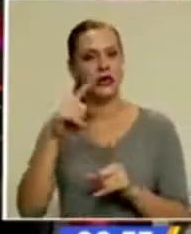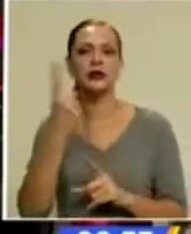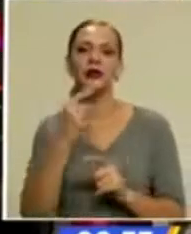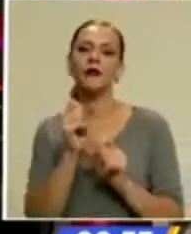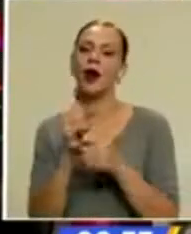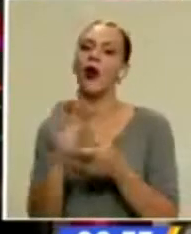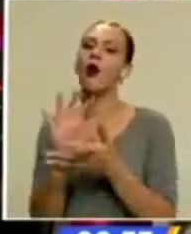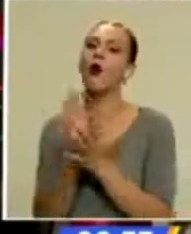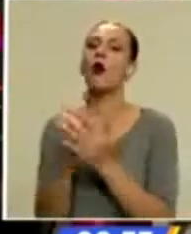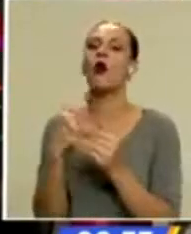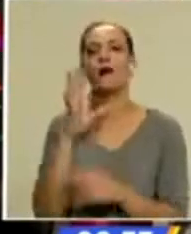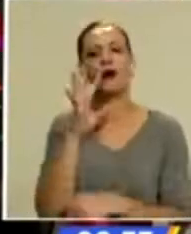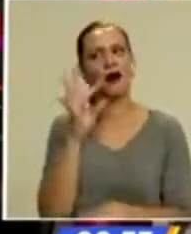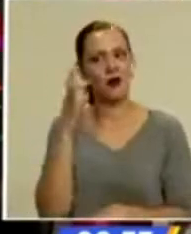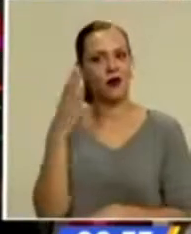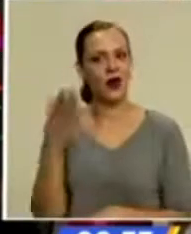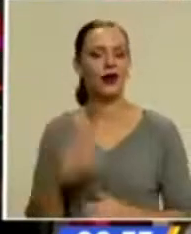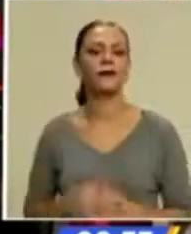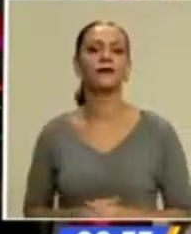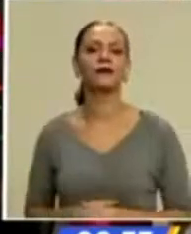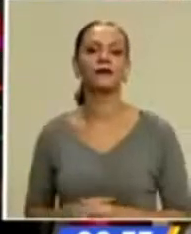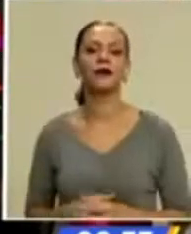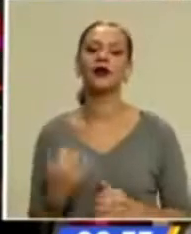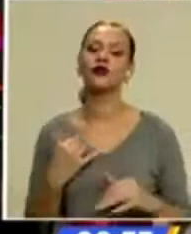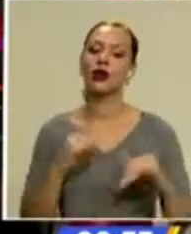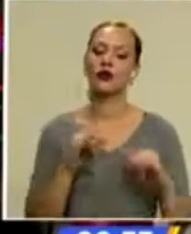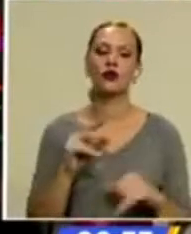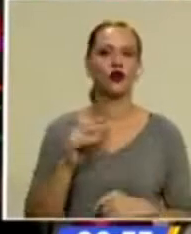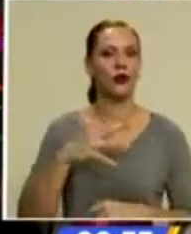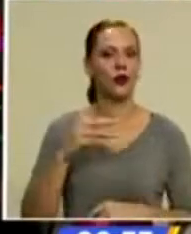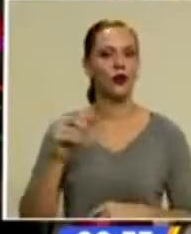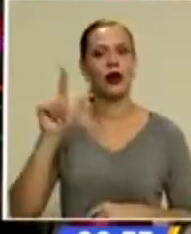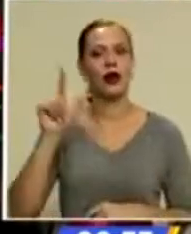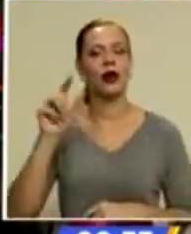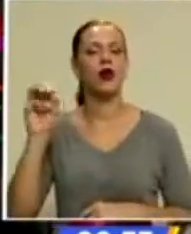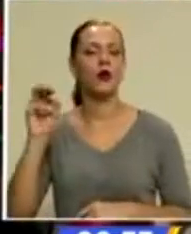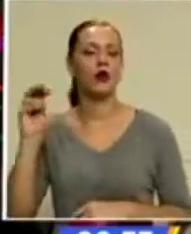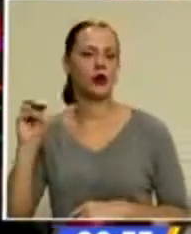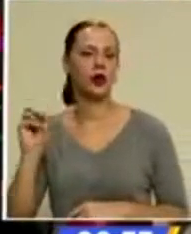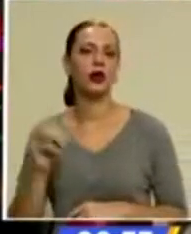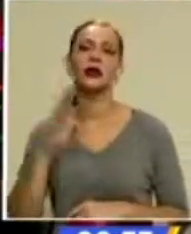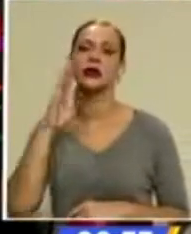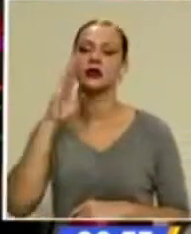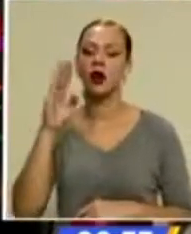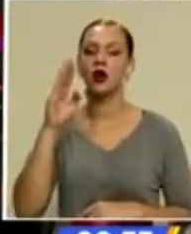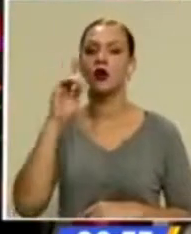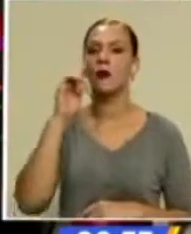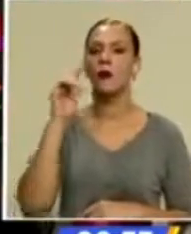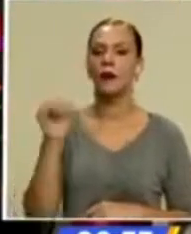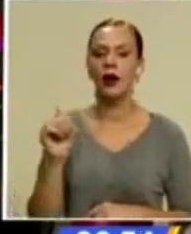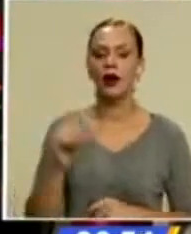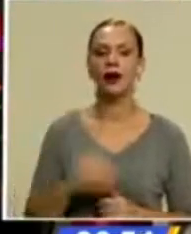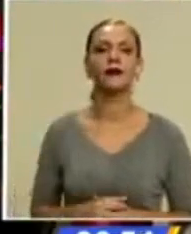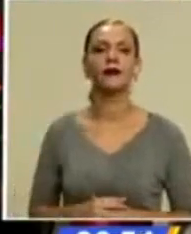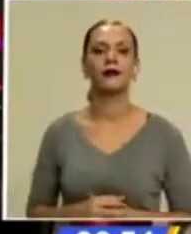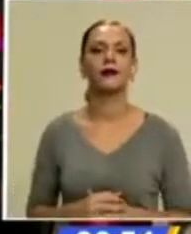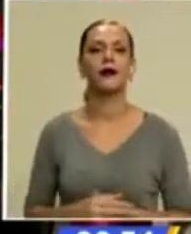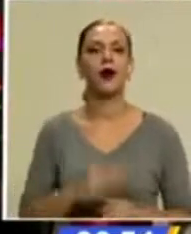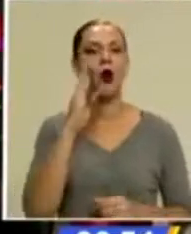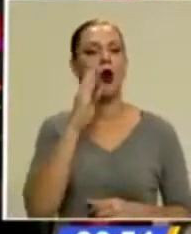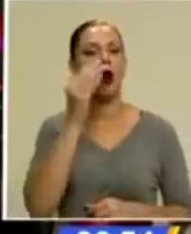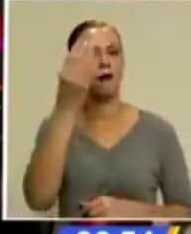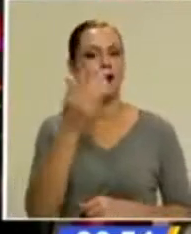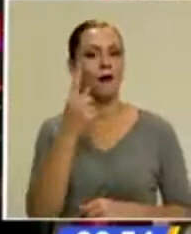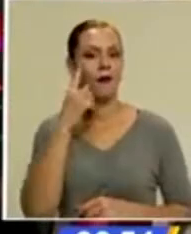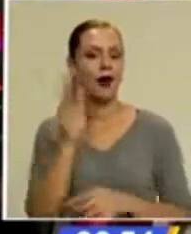Siempre hago tortillas con mi abuela. Aquí estoy, no me voy, Eleonor Montiel. Saludos para, dice, hola,